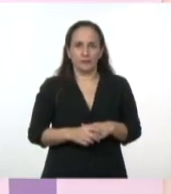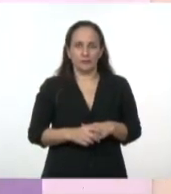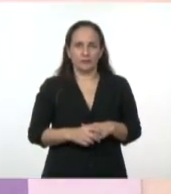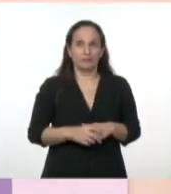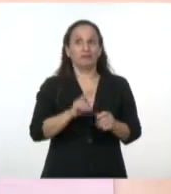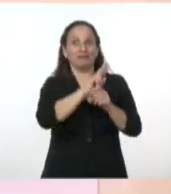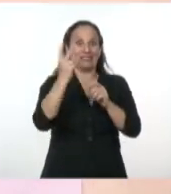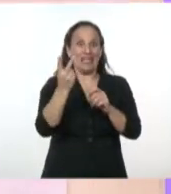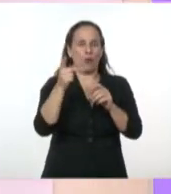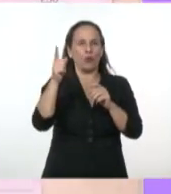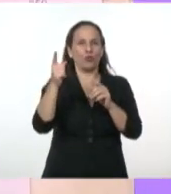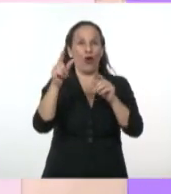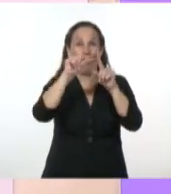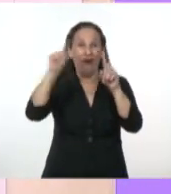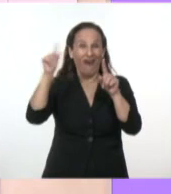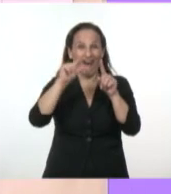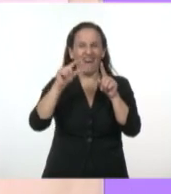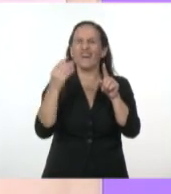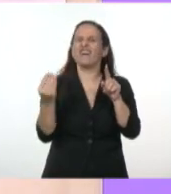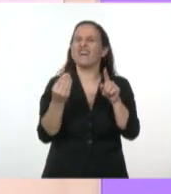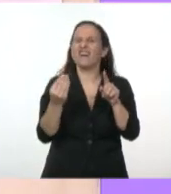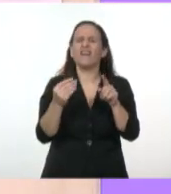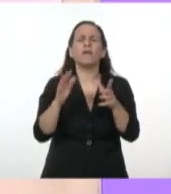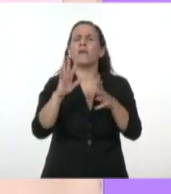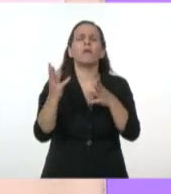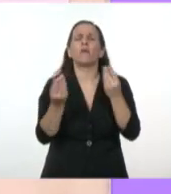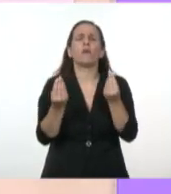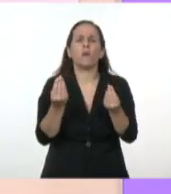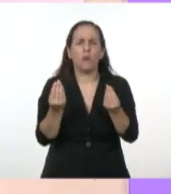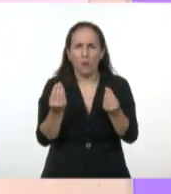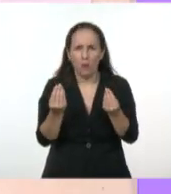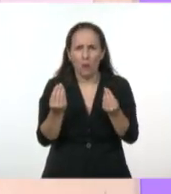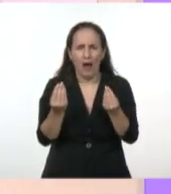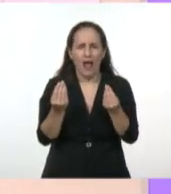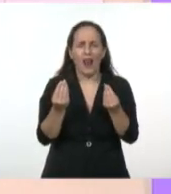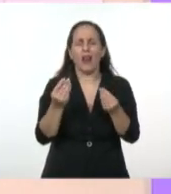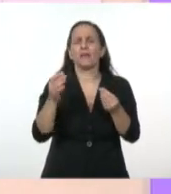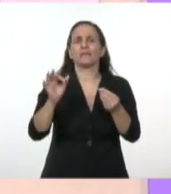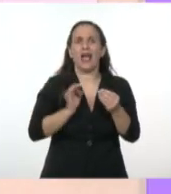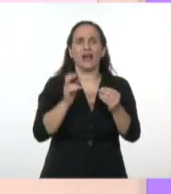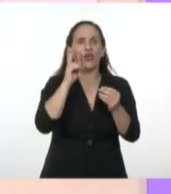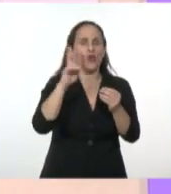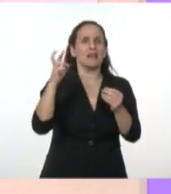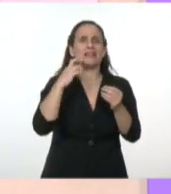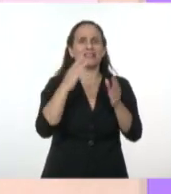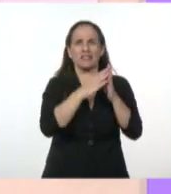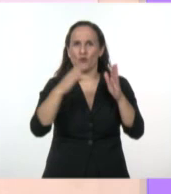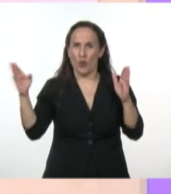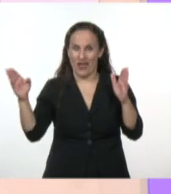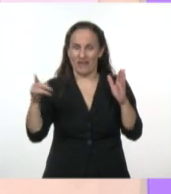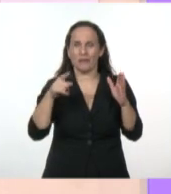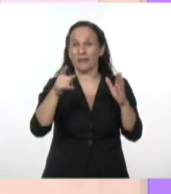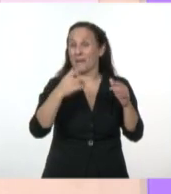gráfico nos muestra cifras de qué tipos de femicidios existieron durante el 2019. Mayoritariamente